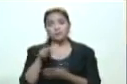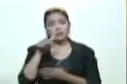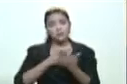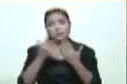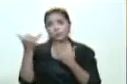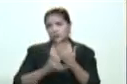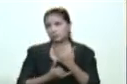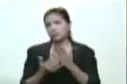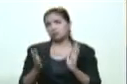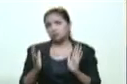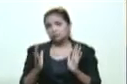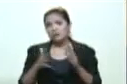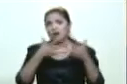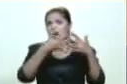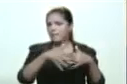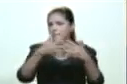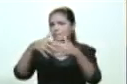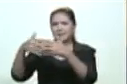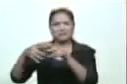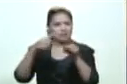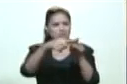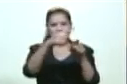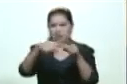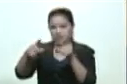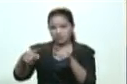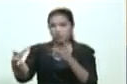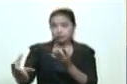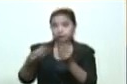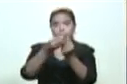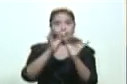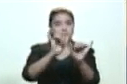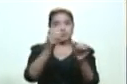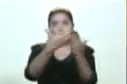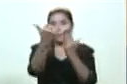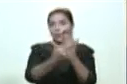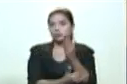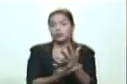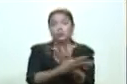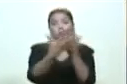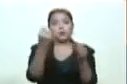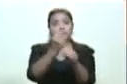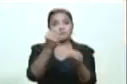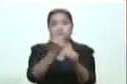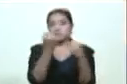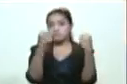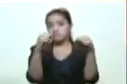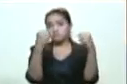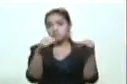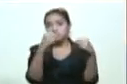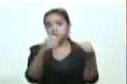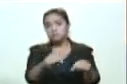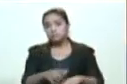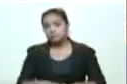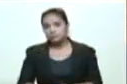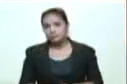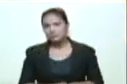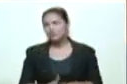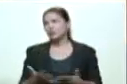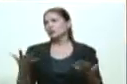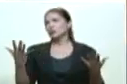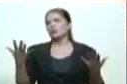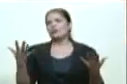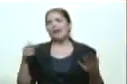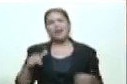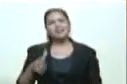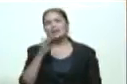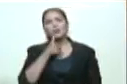proyecto. Empresas de distintas cámaras pueden participar en un mismo gran proyecto. ¿Qué no tiene Venezuela? Yo les preguntaría a